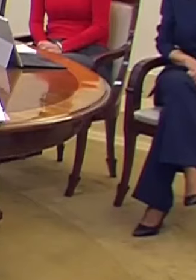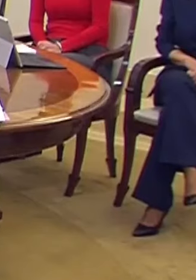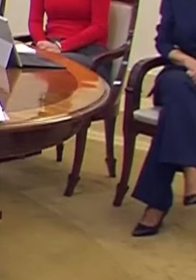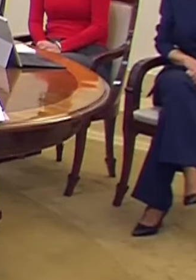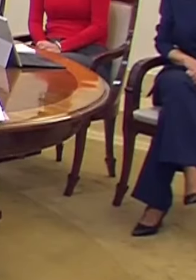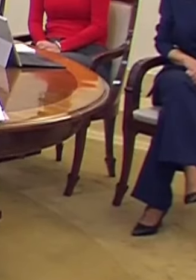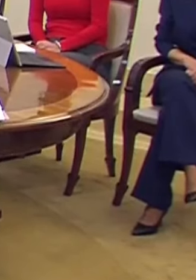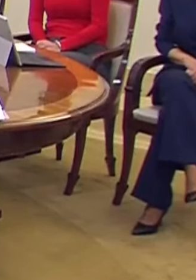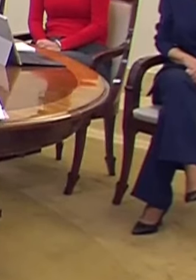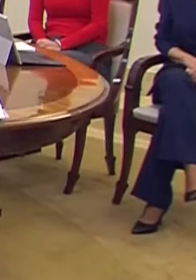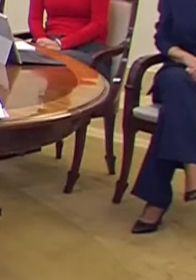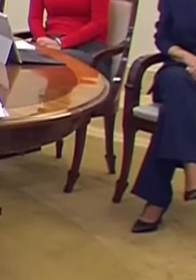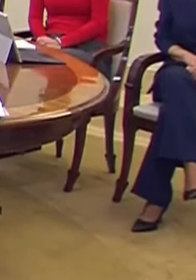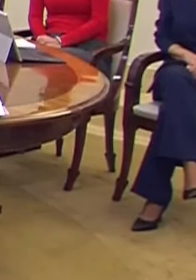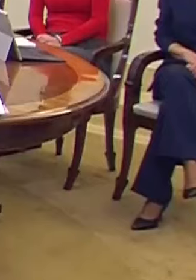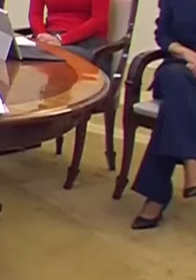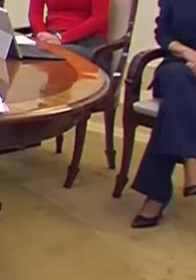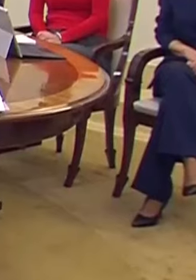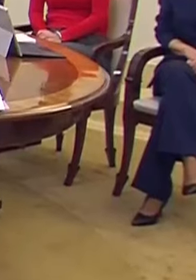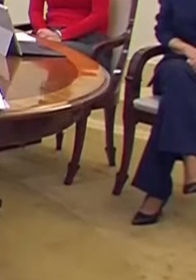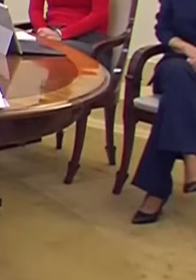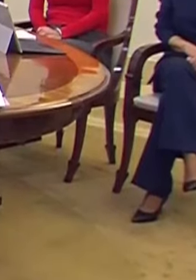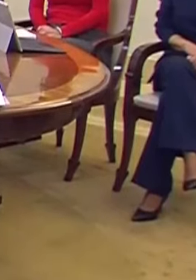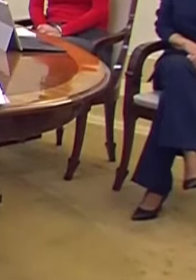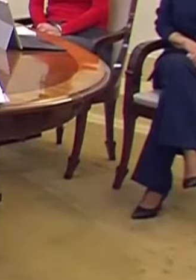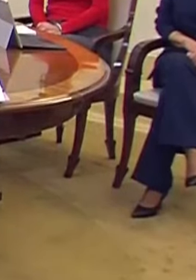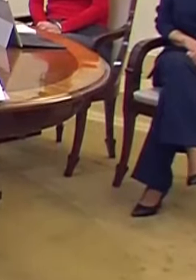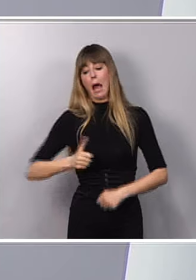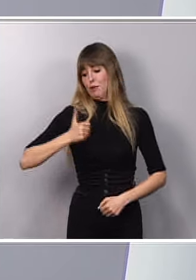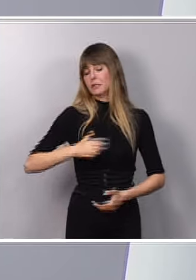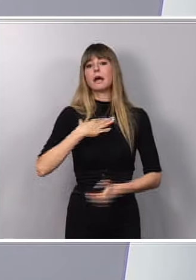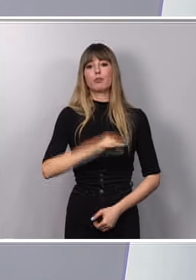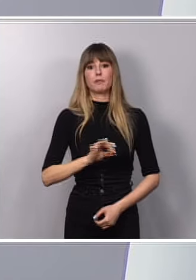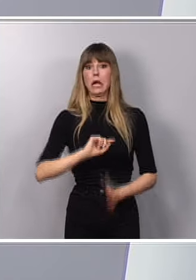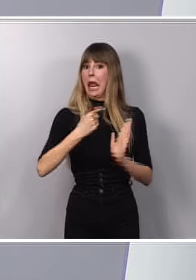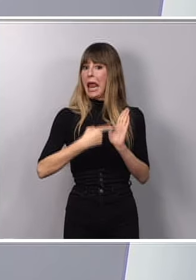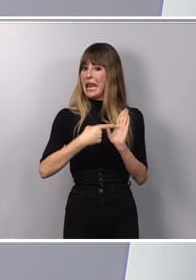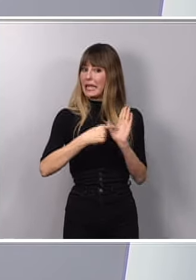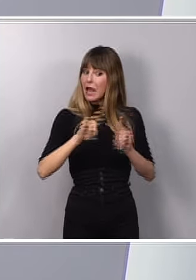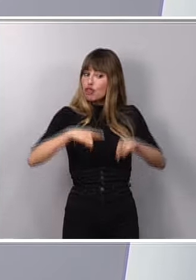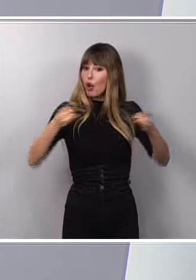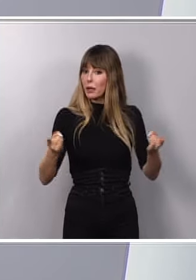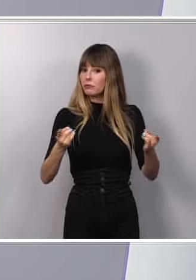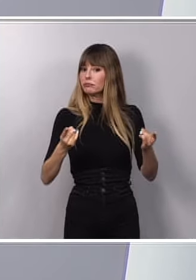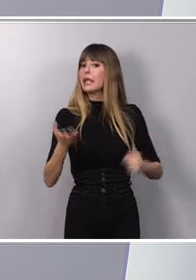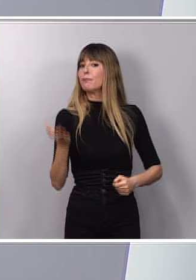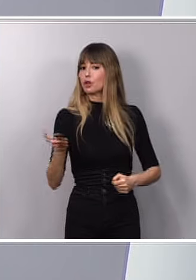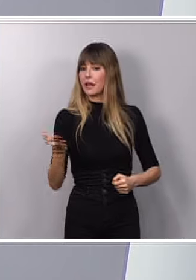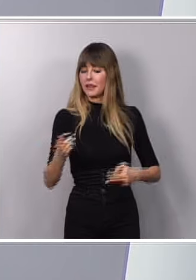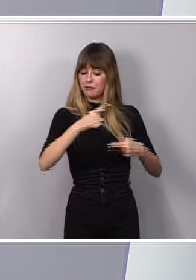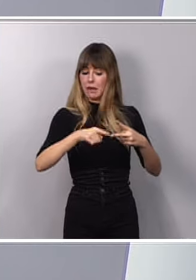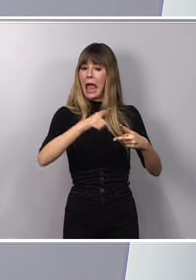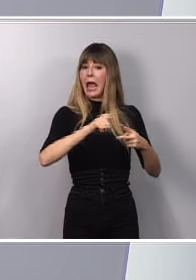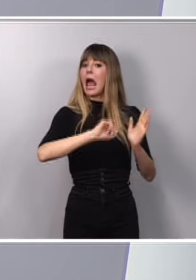o bien para la valorización energética. Esta ley tiene una doble alma, como cualquier ley. Es una